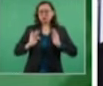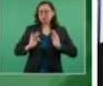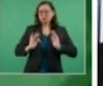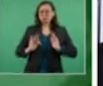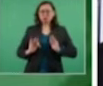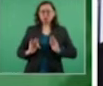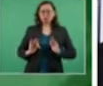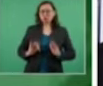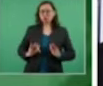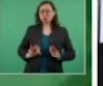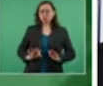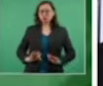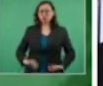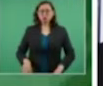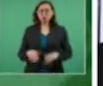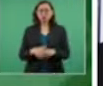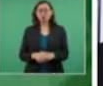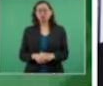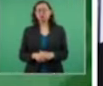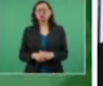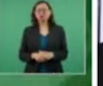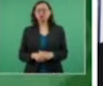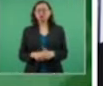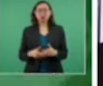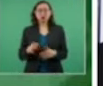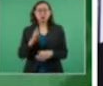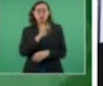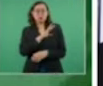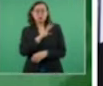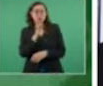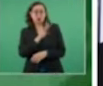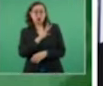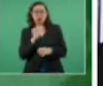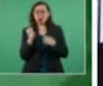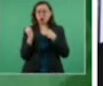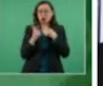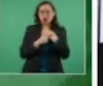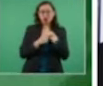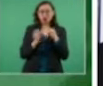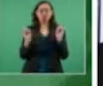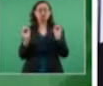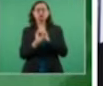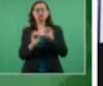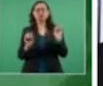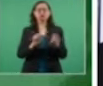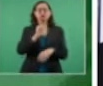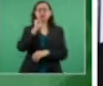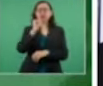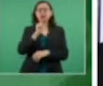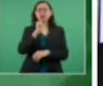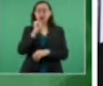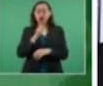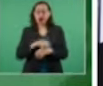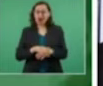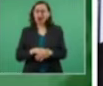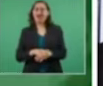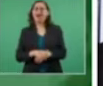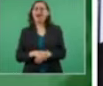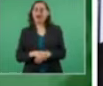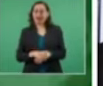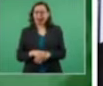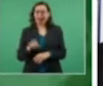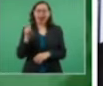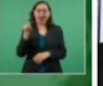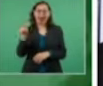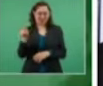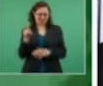muy notorio, que por lo menos 80 veces en cada conferencia existen datos irregulares, por no decir